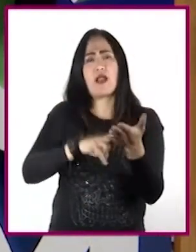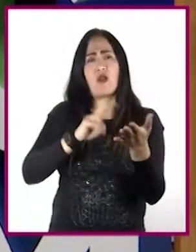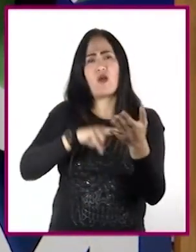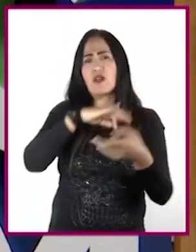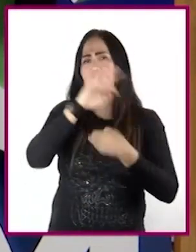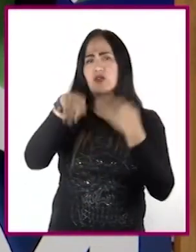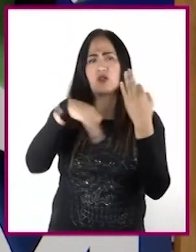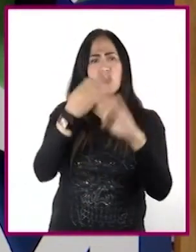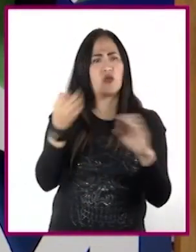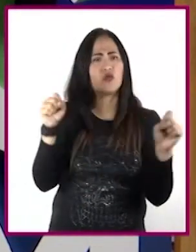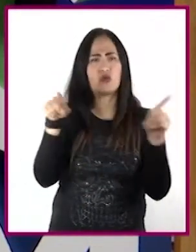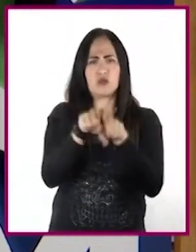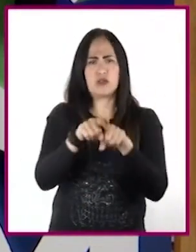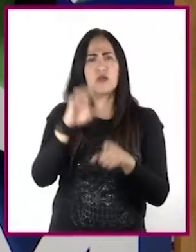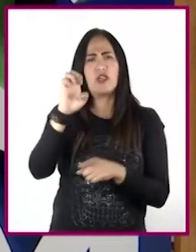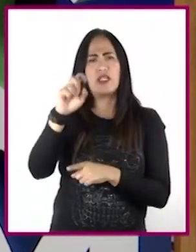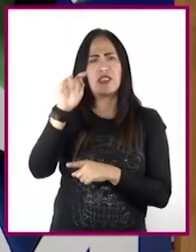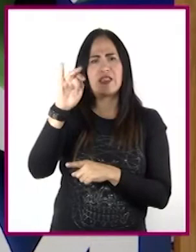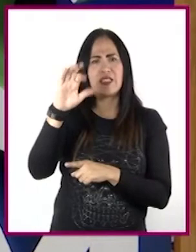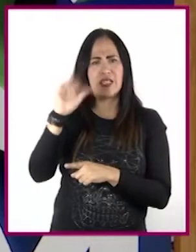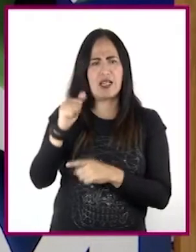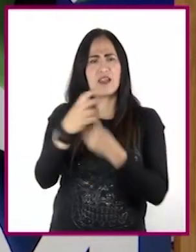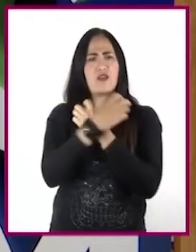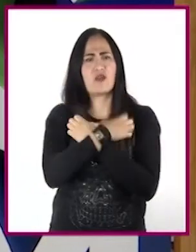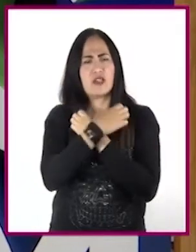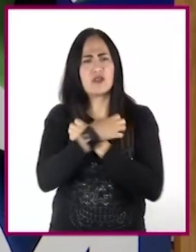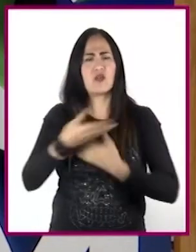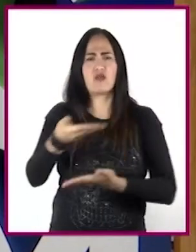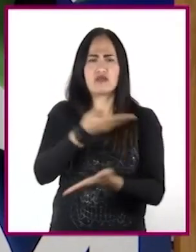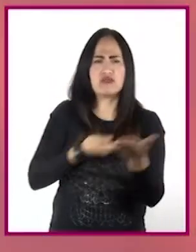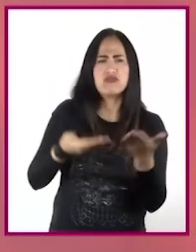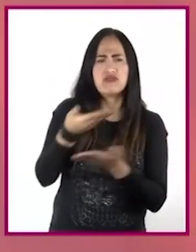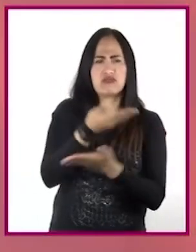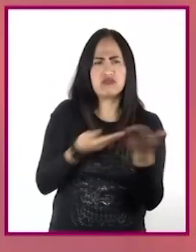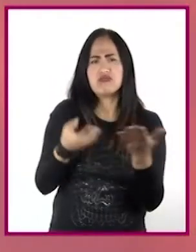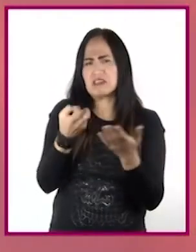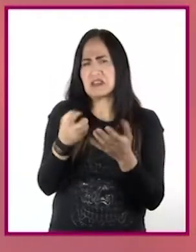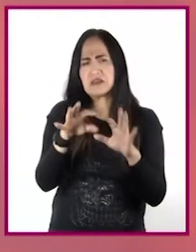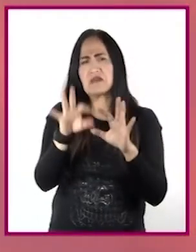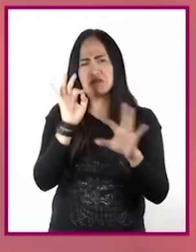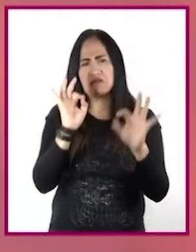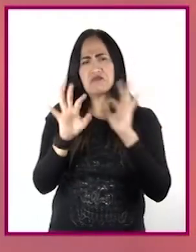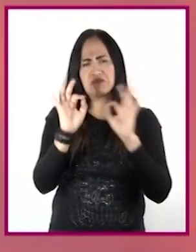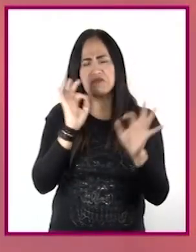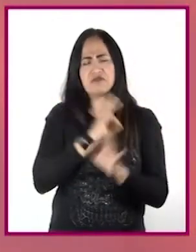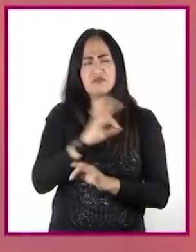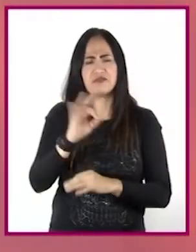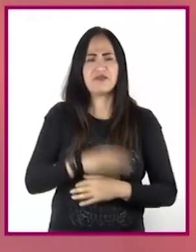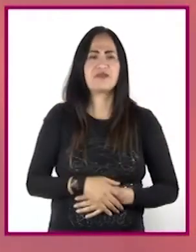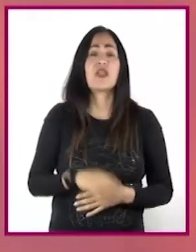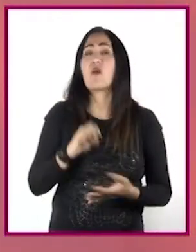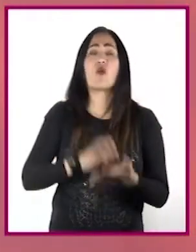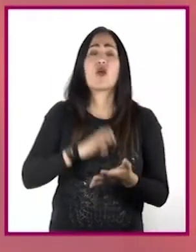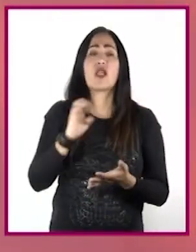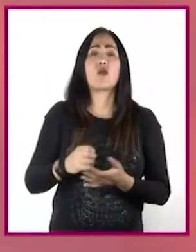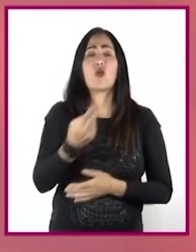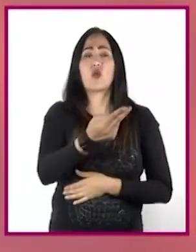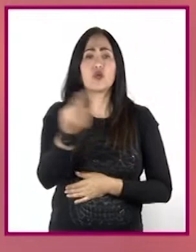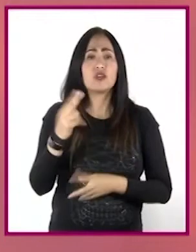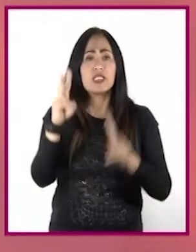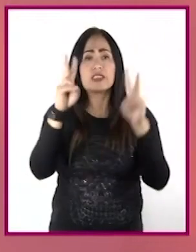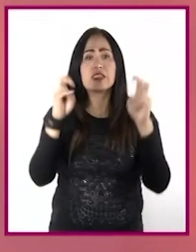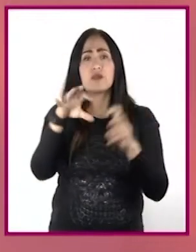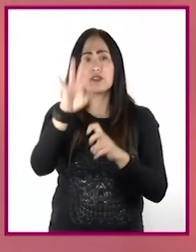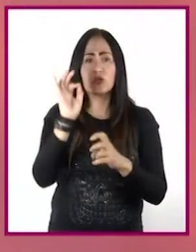universales, ética, educación, convivencia, etc. Si, por ejemplo, decidieran escribir sobre un